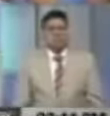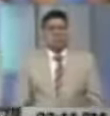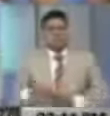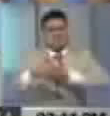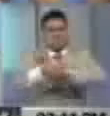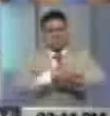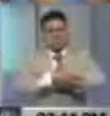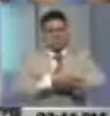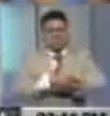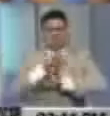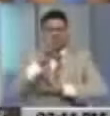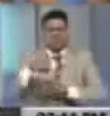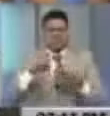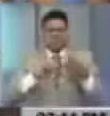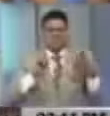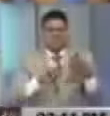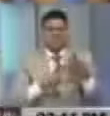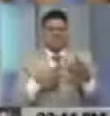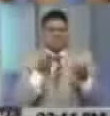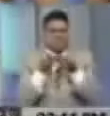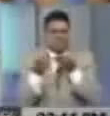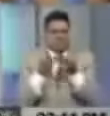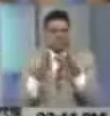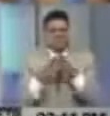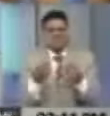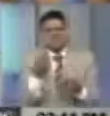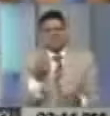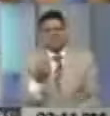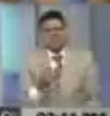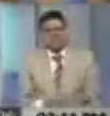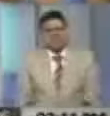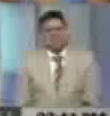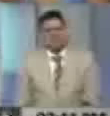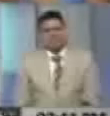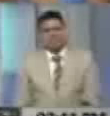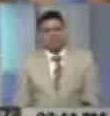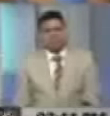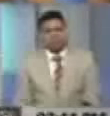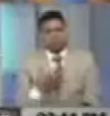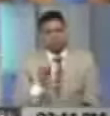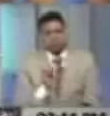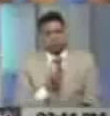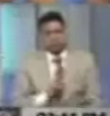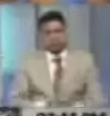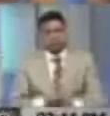de la Contraloría Sanitaria, para regularizar los diferentes ilícitos que ya en su momento